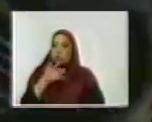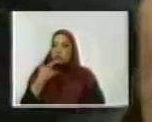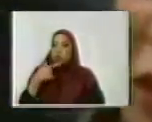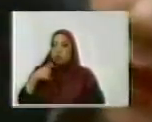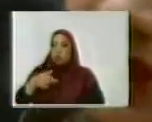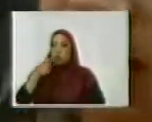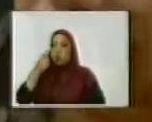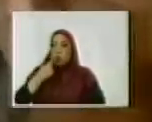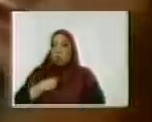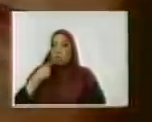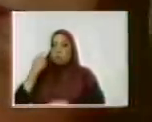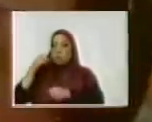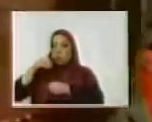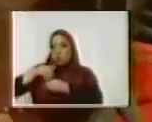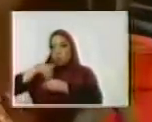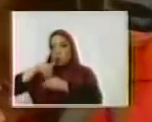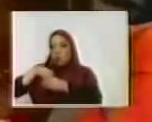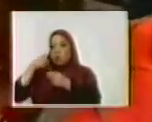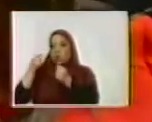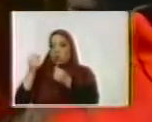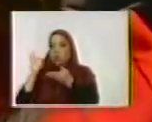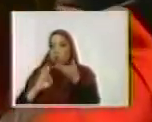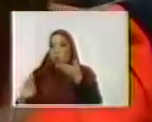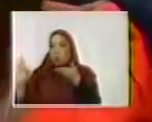su Petro, ahorrando en Petros.